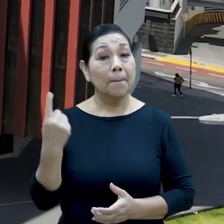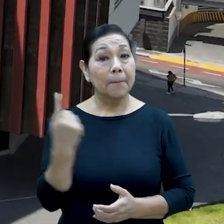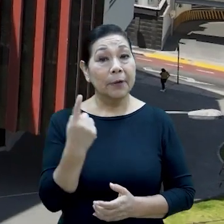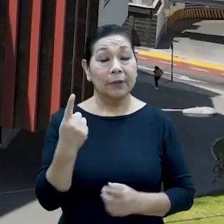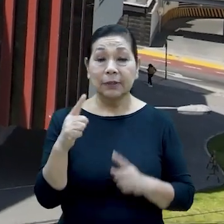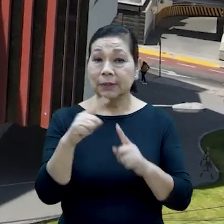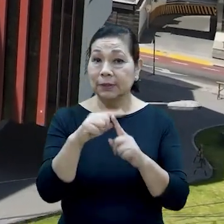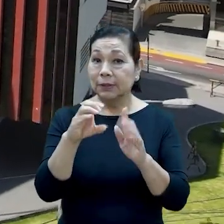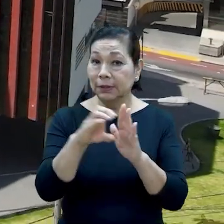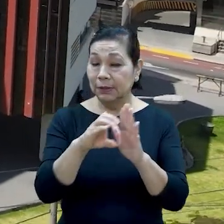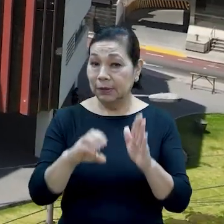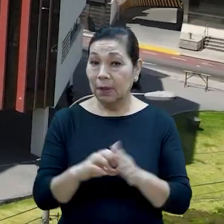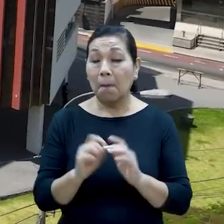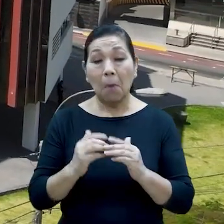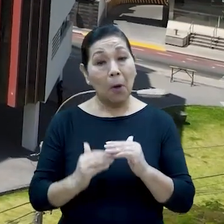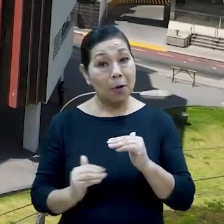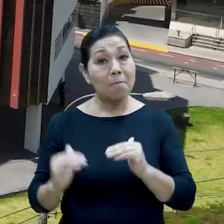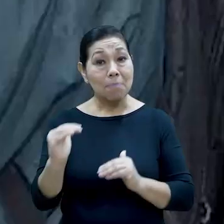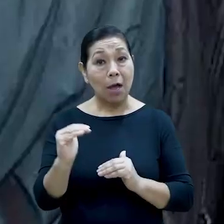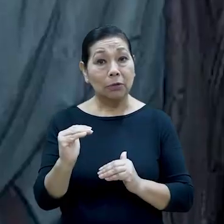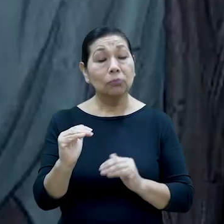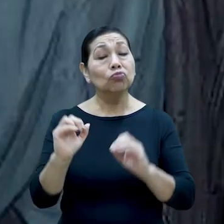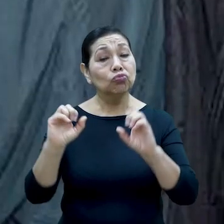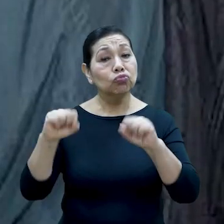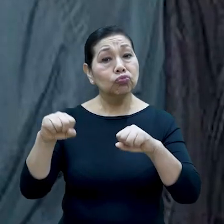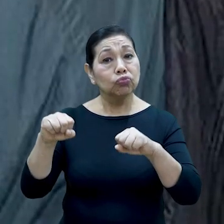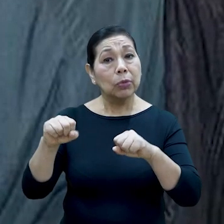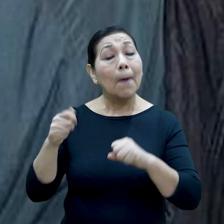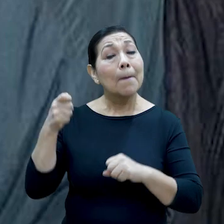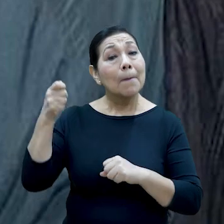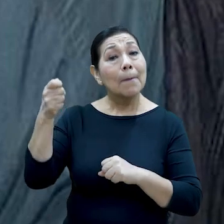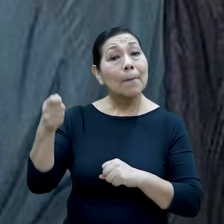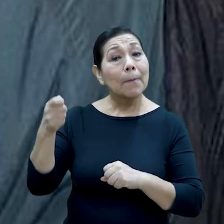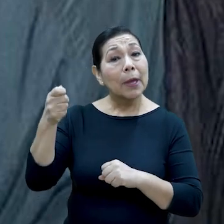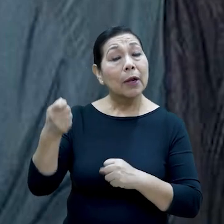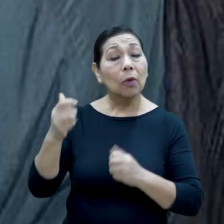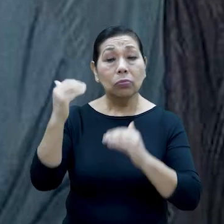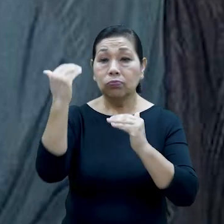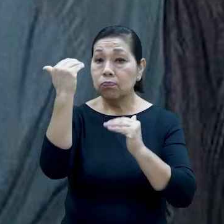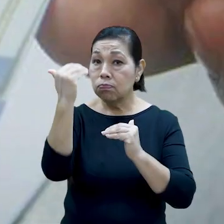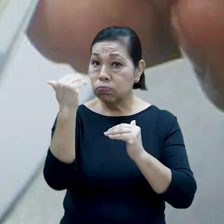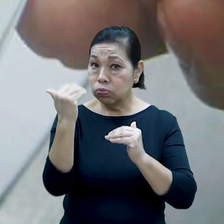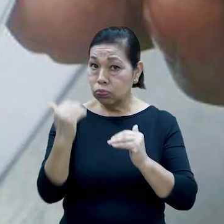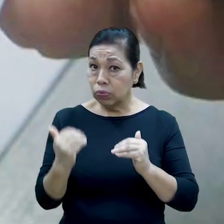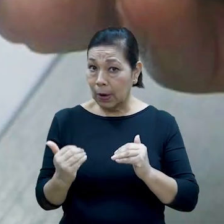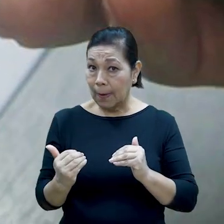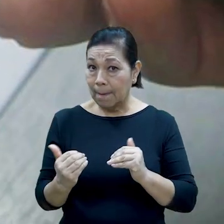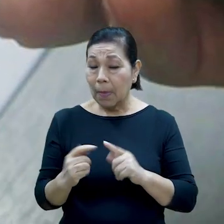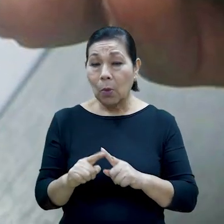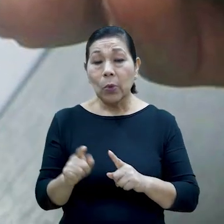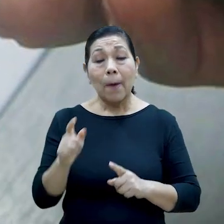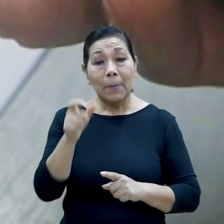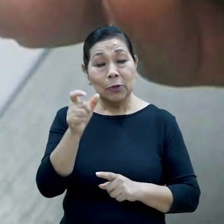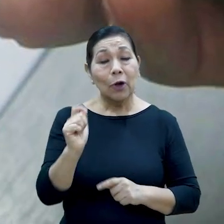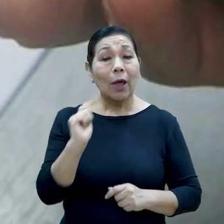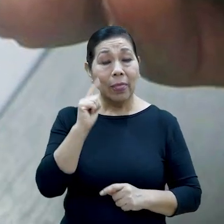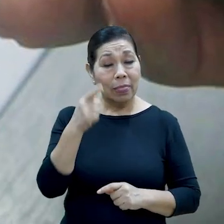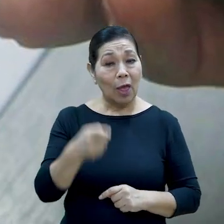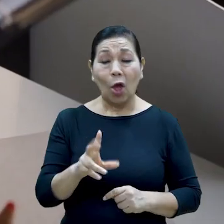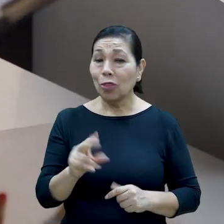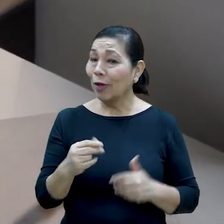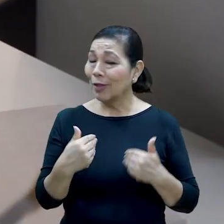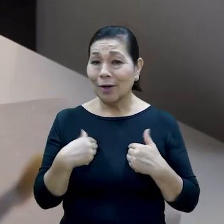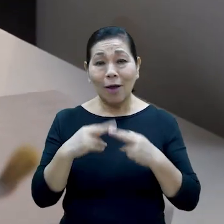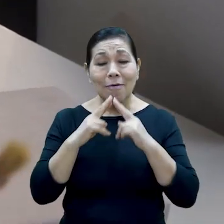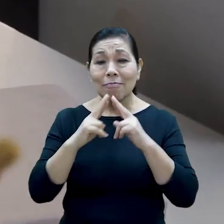Sala Primera del Tribunal Constitucional, por mayoría, declaró el derecho a la pensión en la escala salarial solicitada por una demandante,